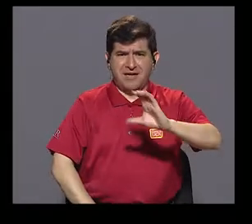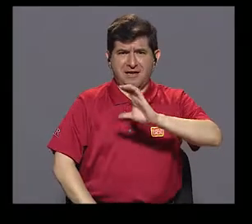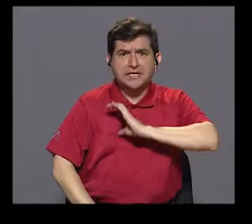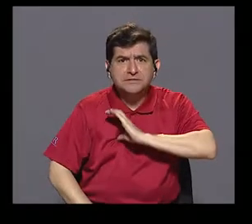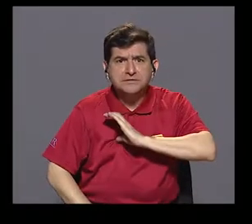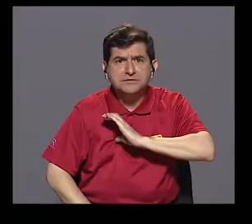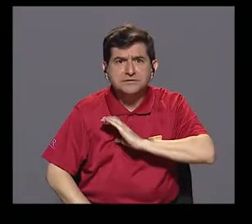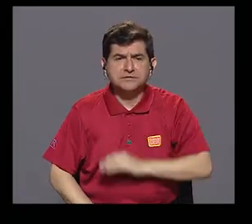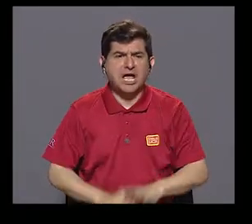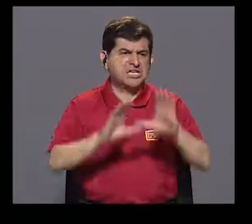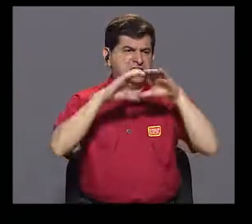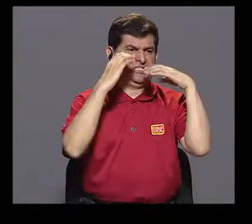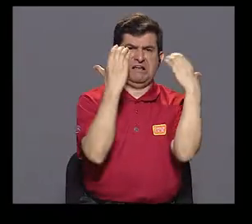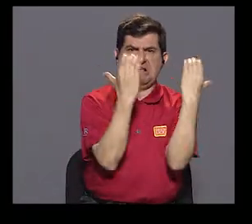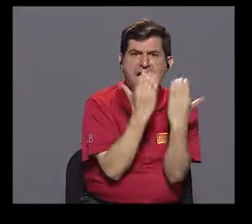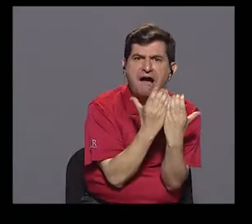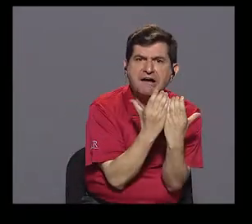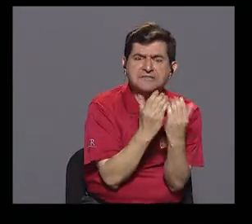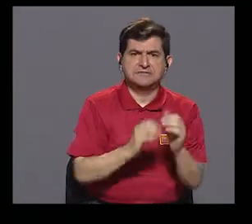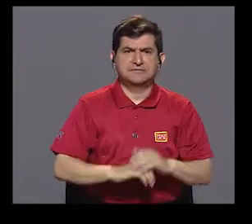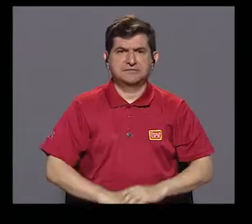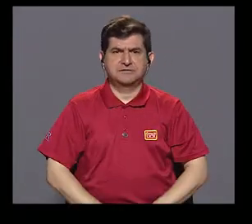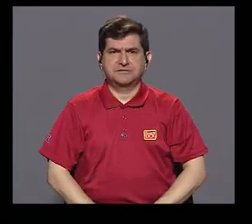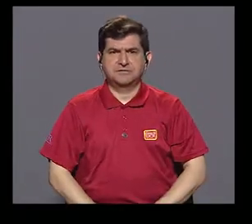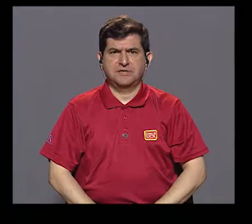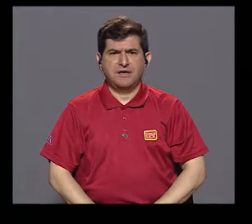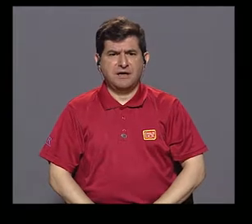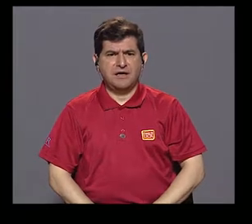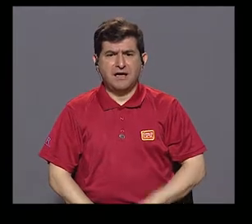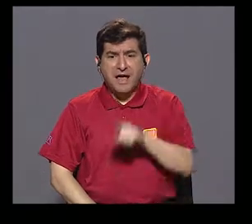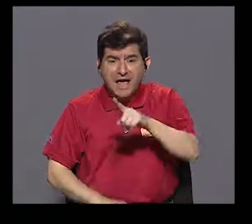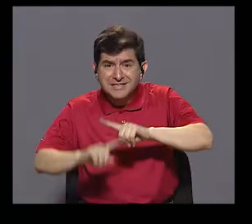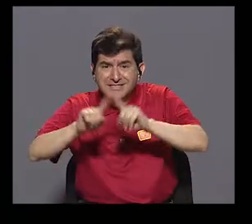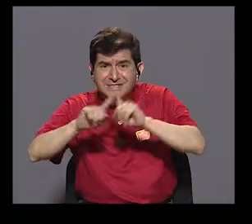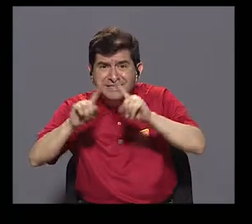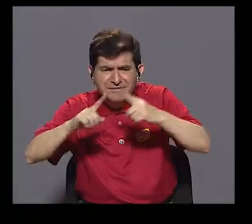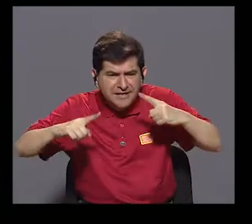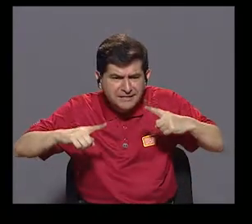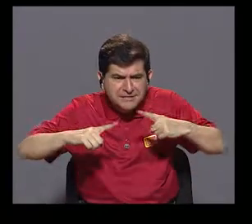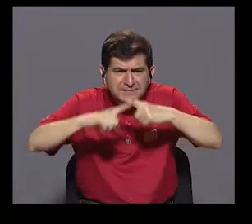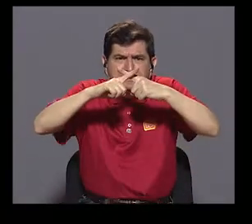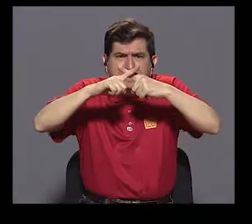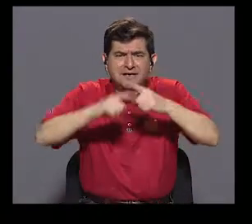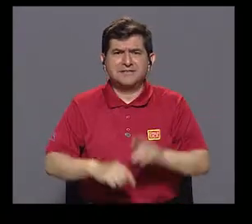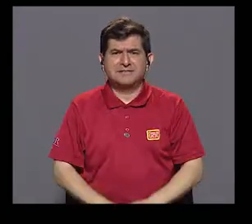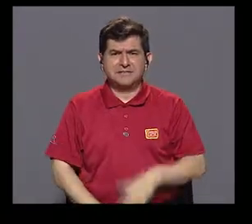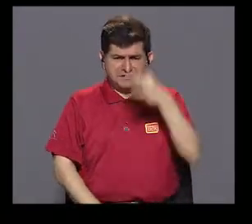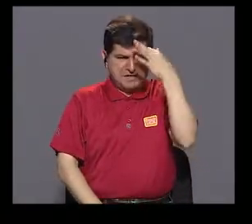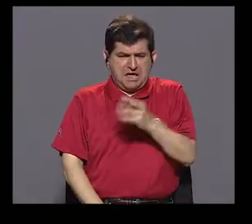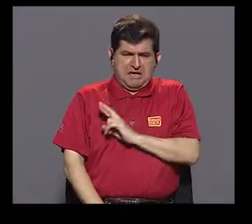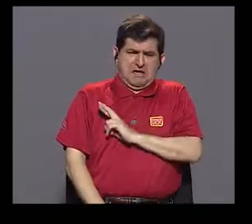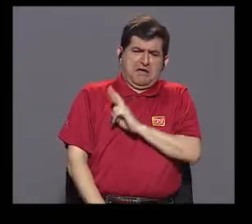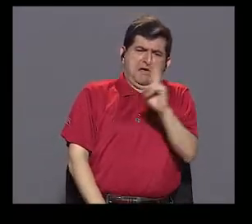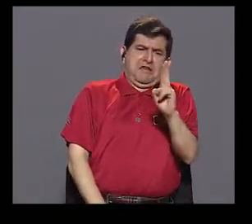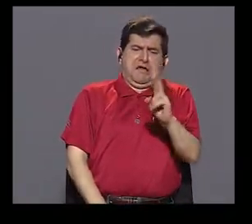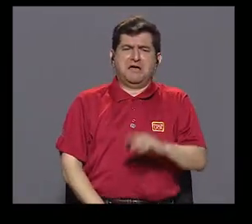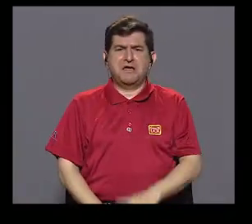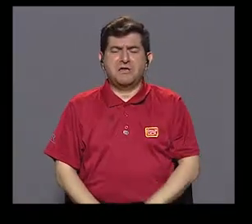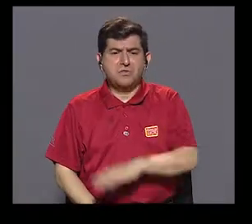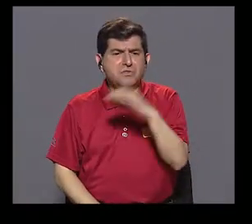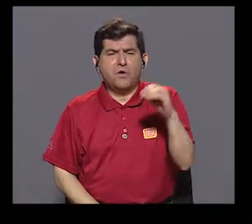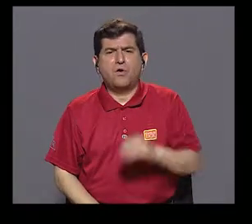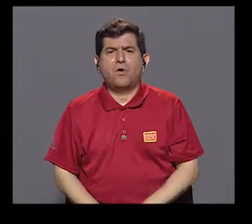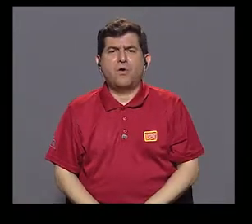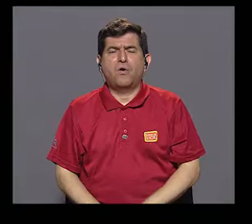diferencias de clase, cruzando esas diferencias de credo